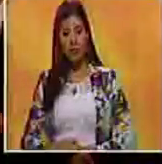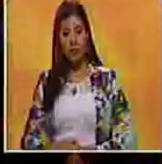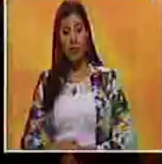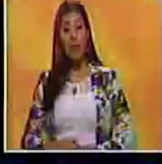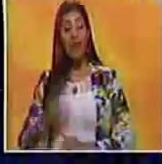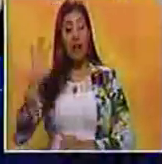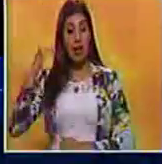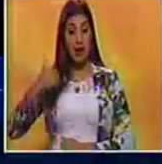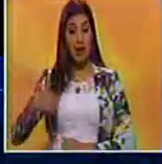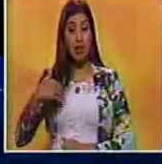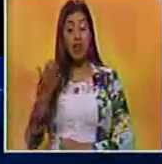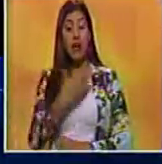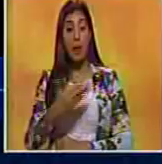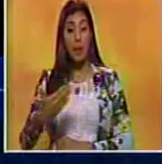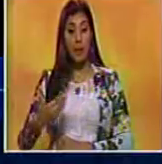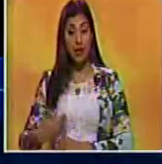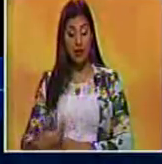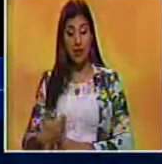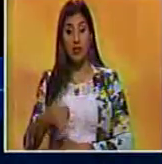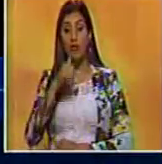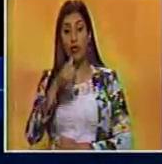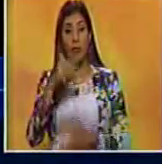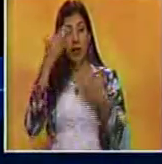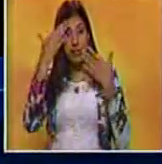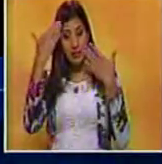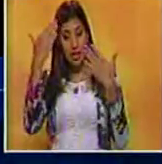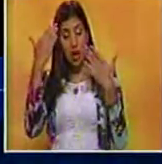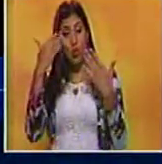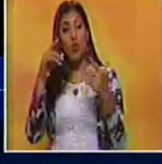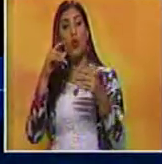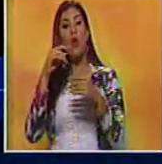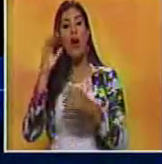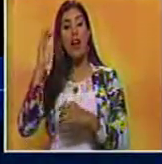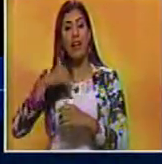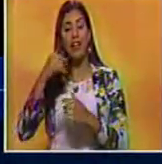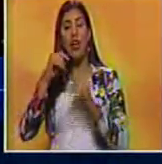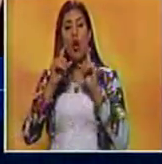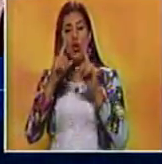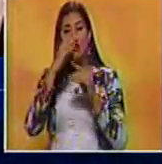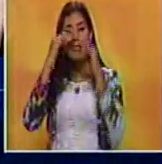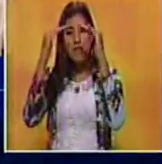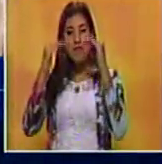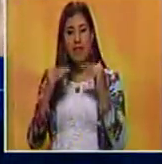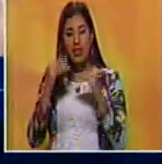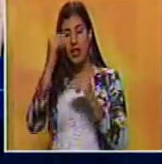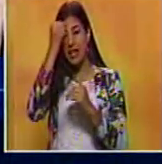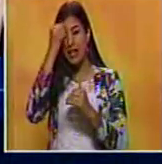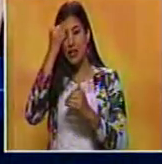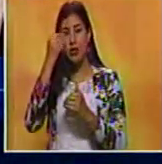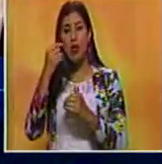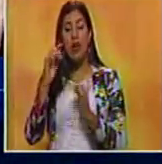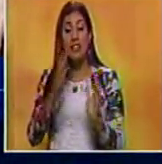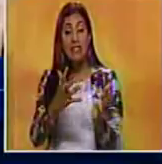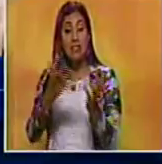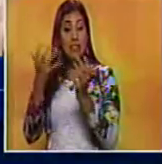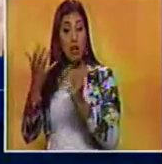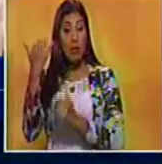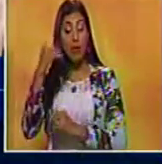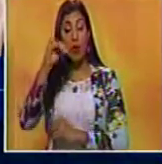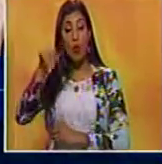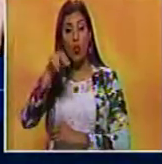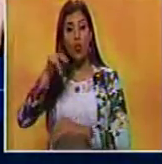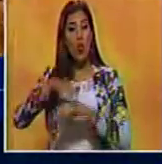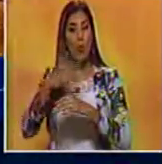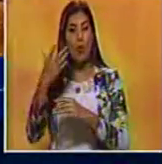Y en Argentina, el presidente Mauricio Macri saludó en Buenos Aires a los 11 menores tailandeses rescatados el pasado junio